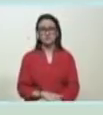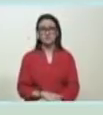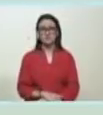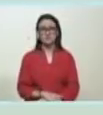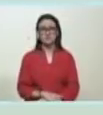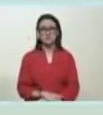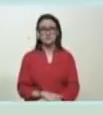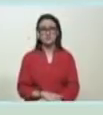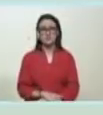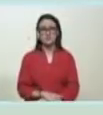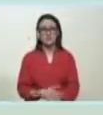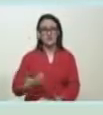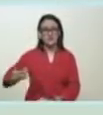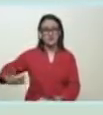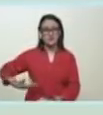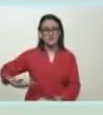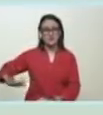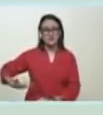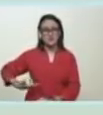y las tentaciones